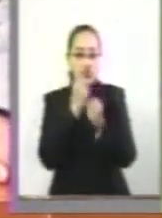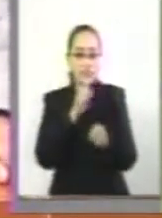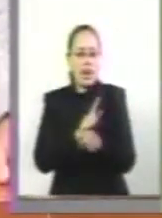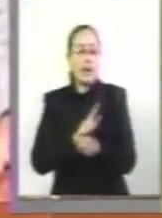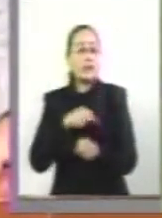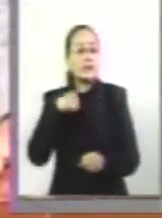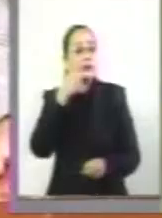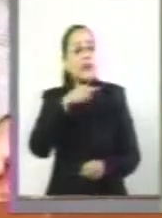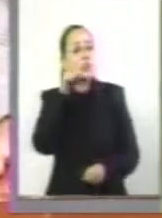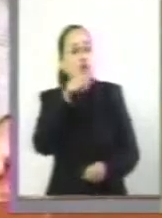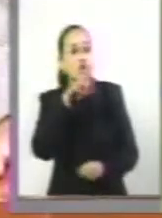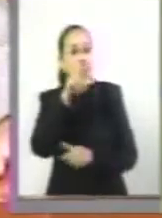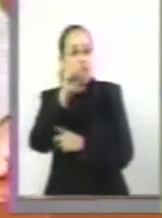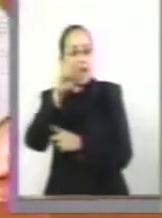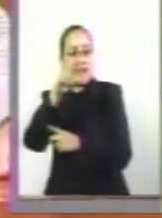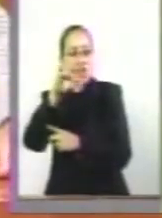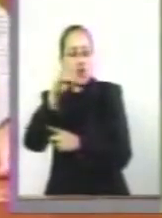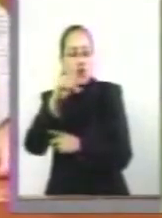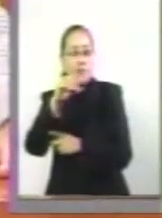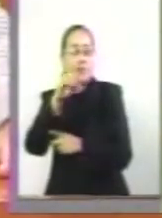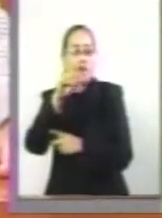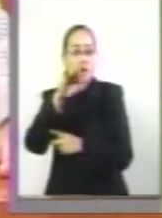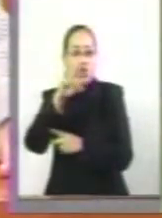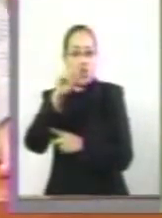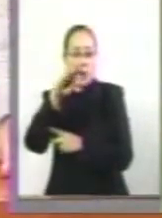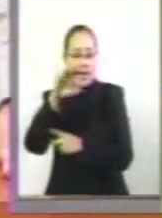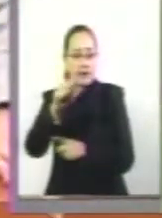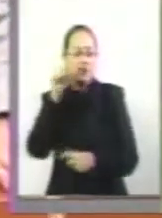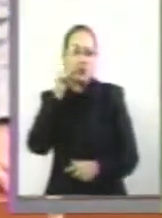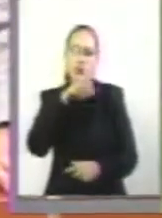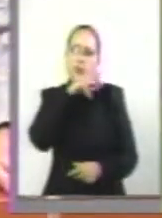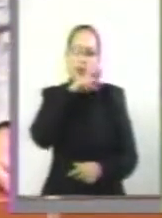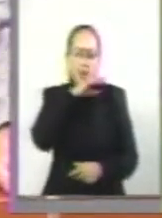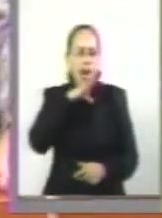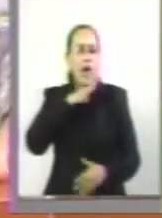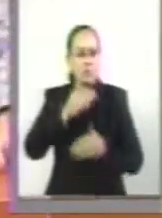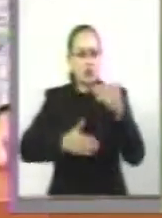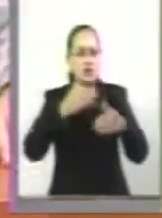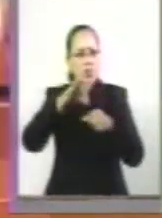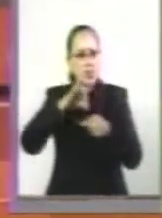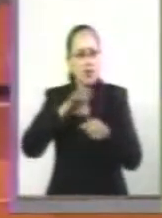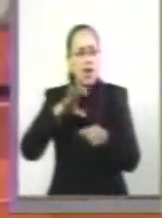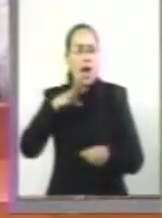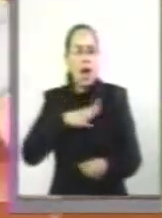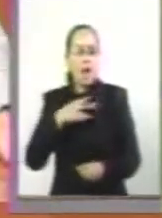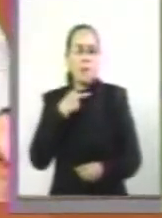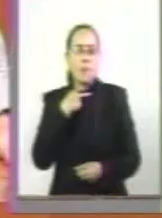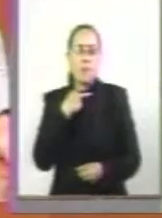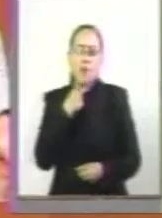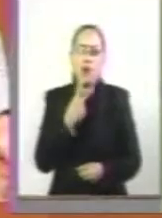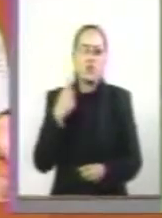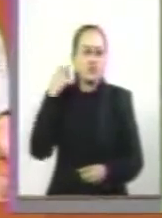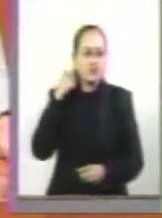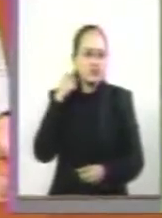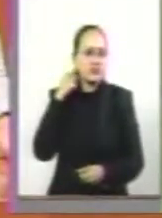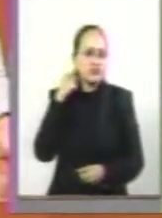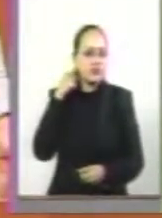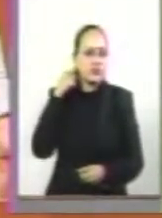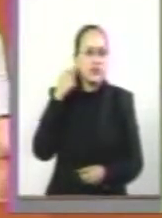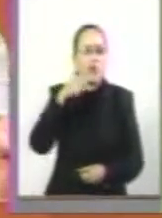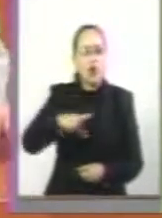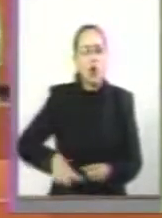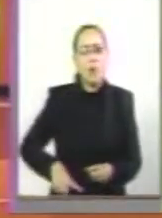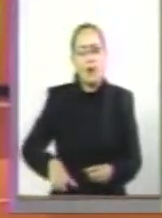te preocupes, hay un proceso electoral, hay voces en grabaciones de funcionarios del gobierno